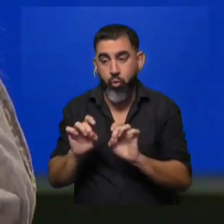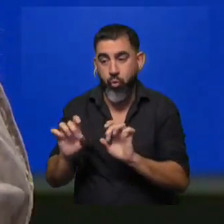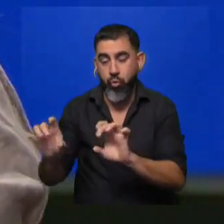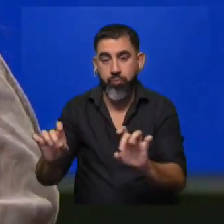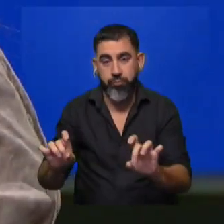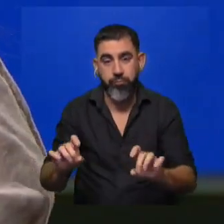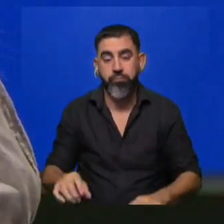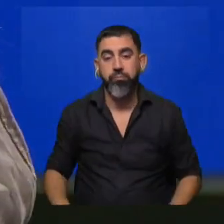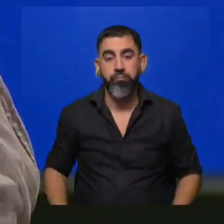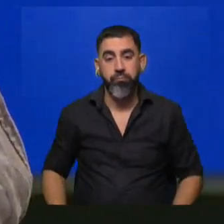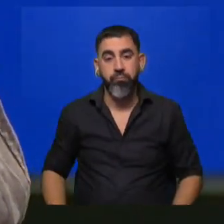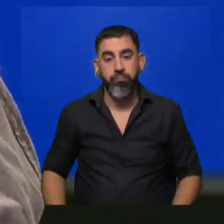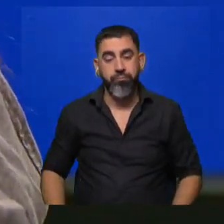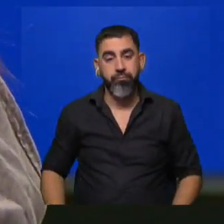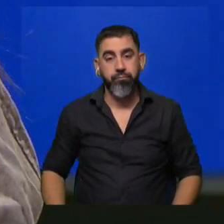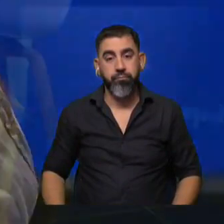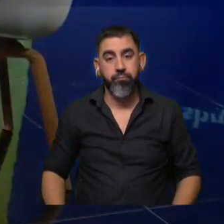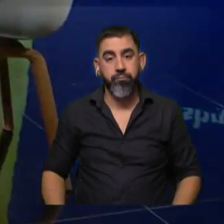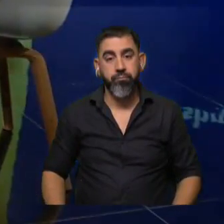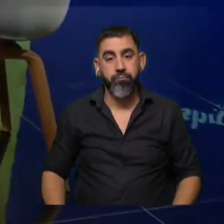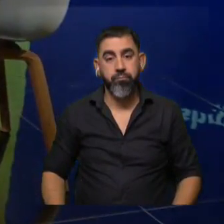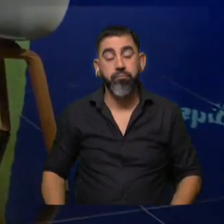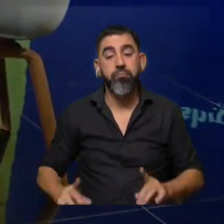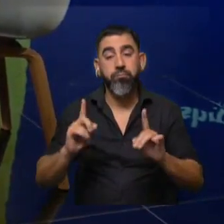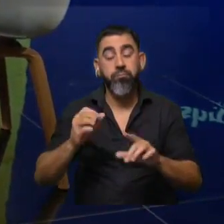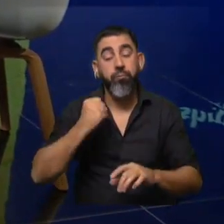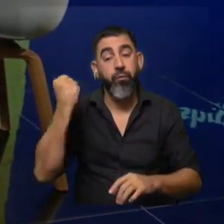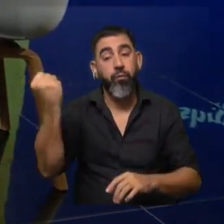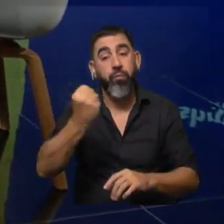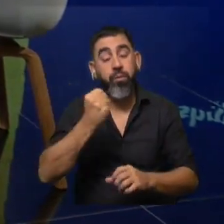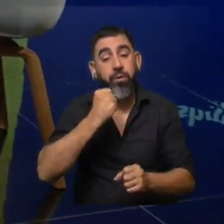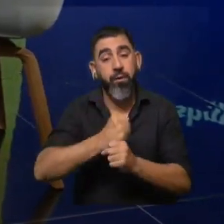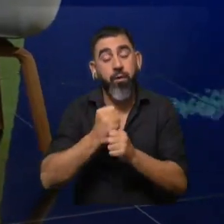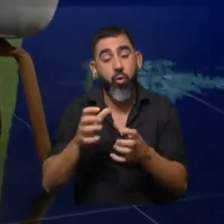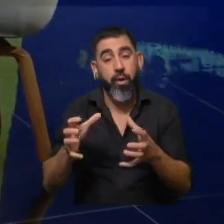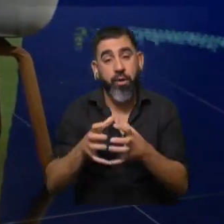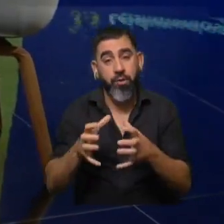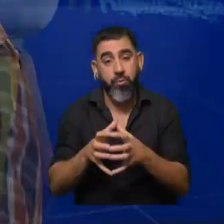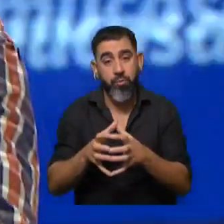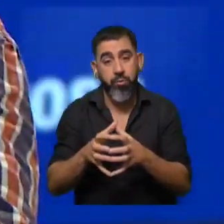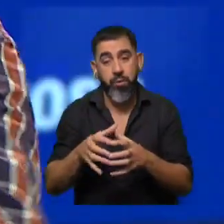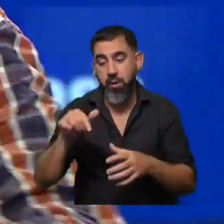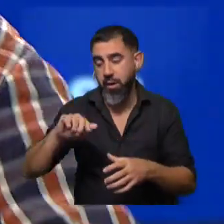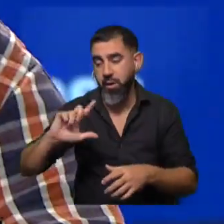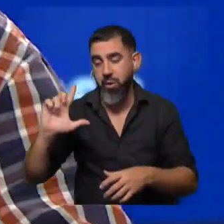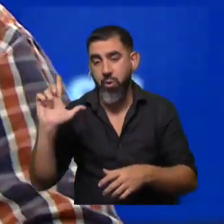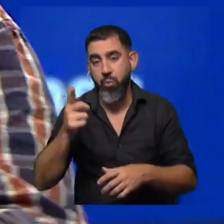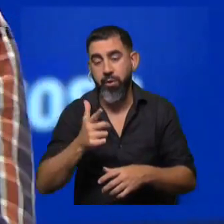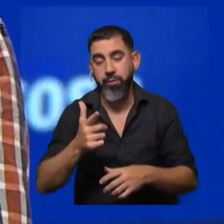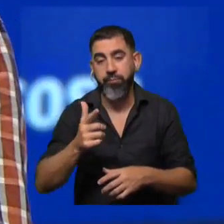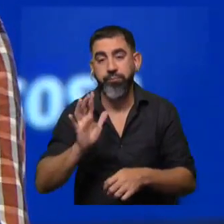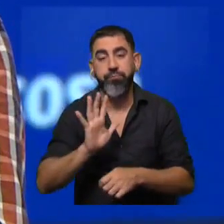el círculo. Claro, y el elemento clave es el trabajo en equipo. Es decir, acá no hubo,